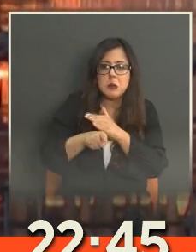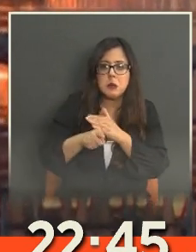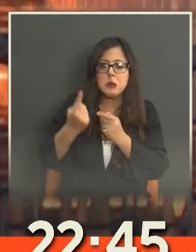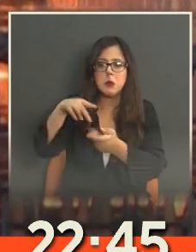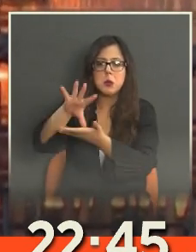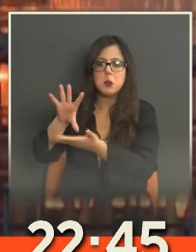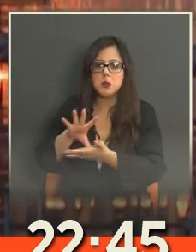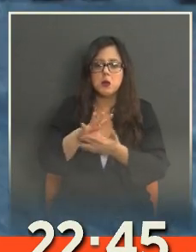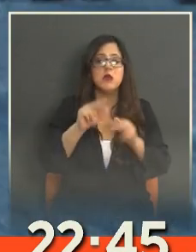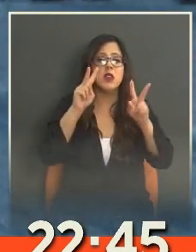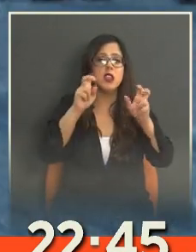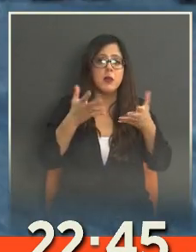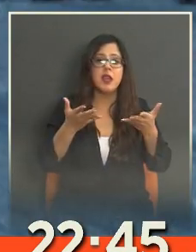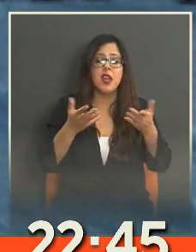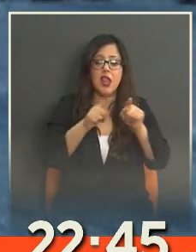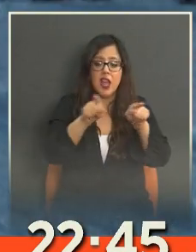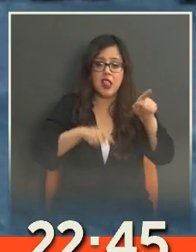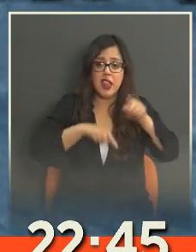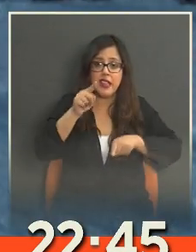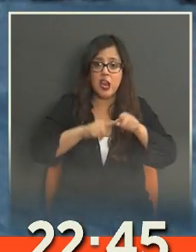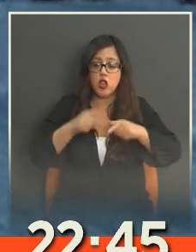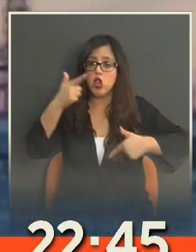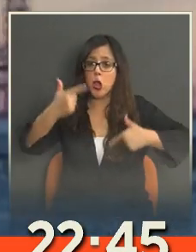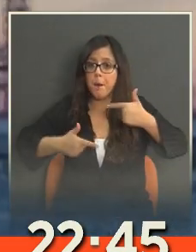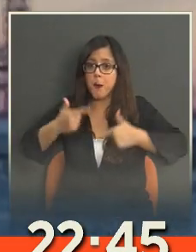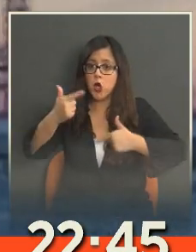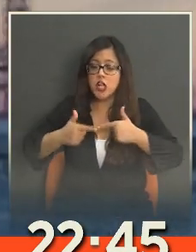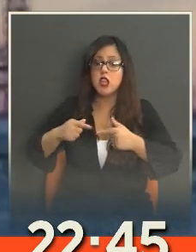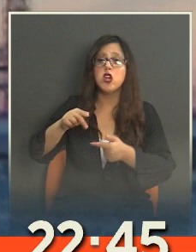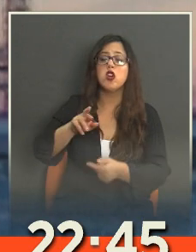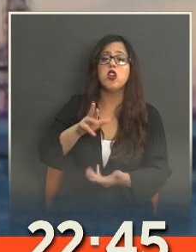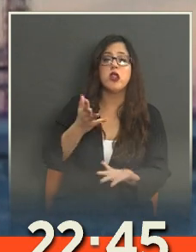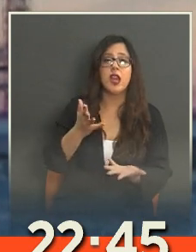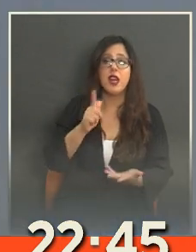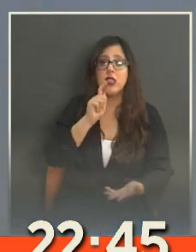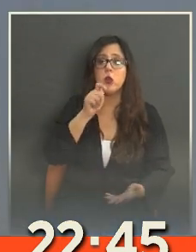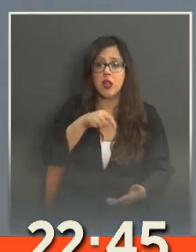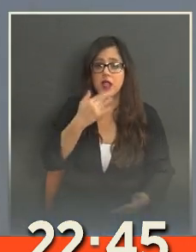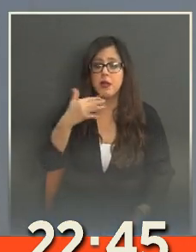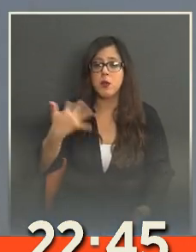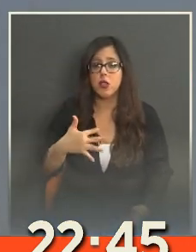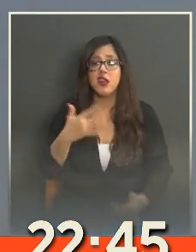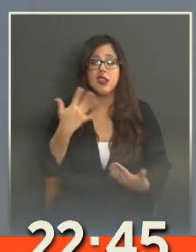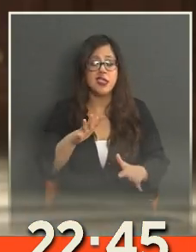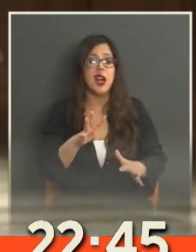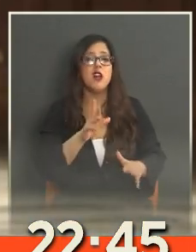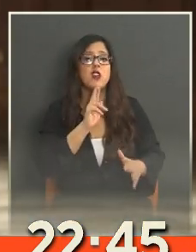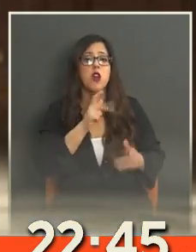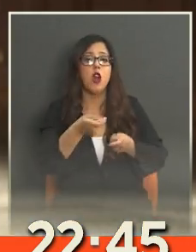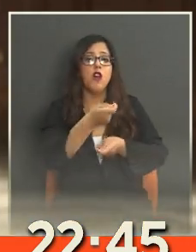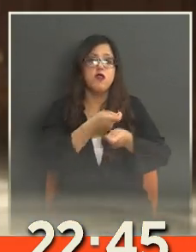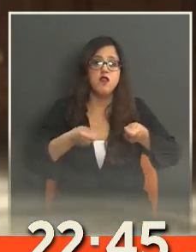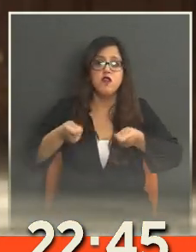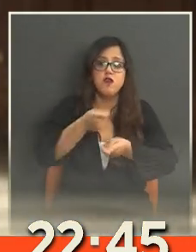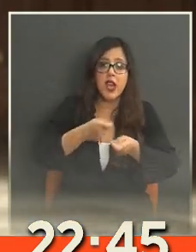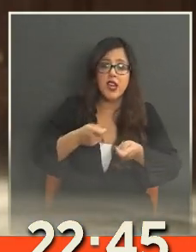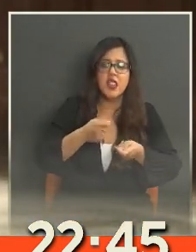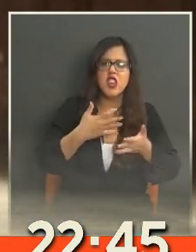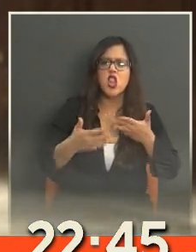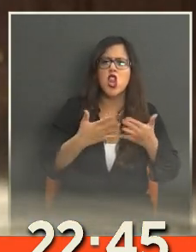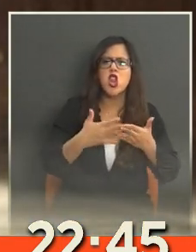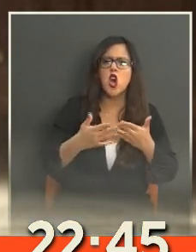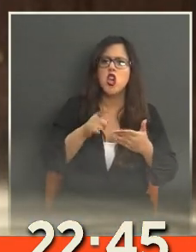de ucrania es también otro punto relevante a considerar gran parte del gas que rusia vende actualmente europa pasa precisamente por